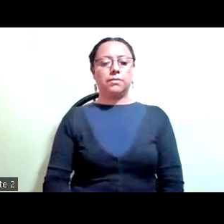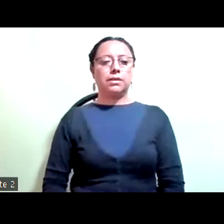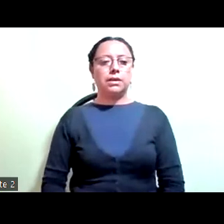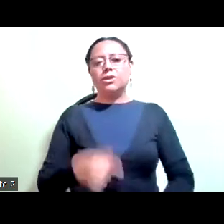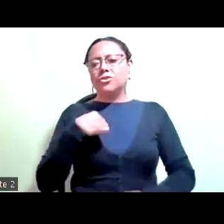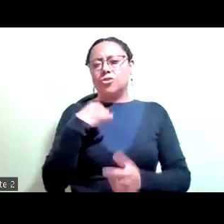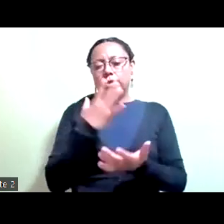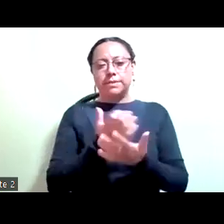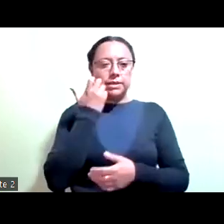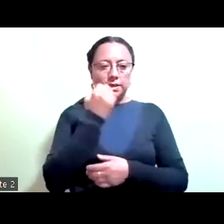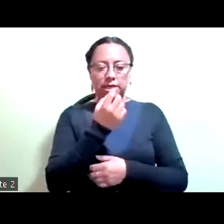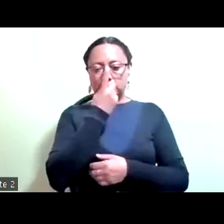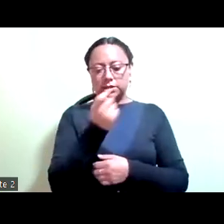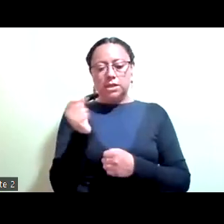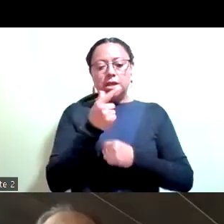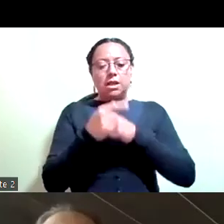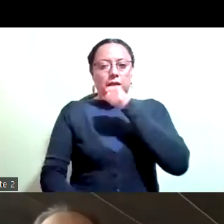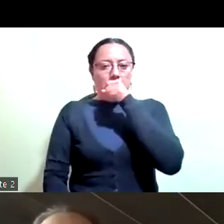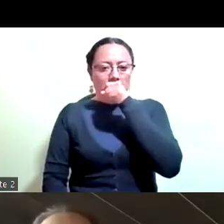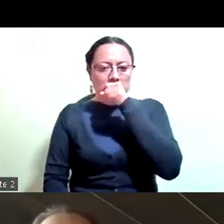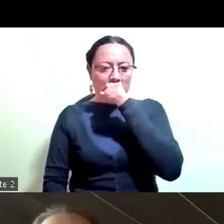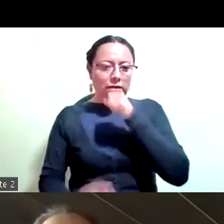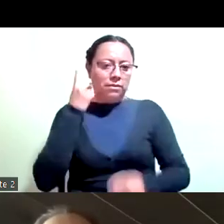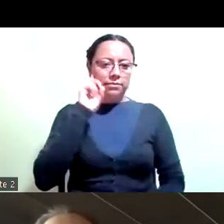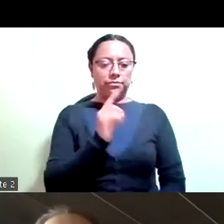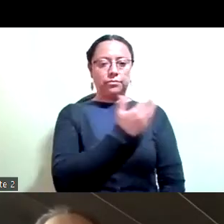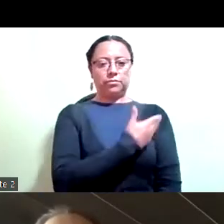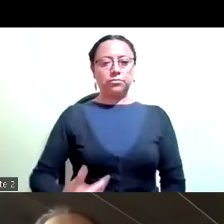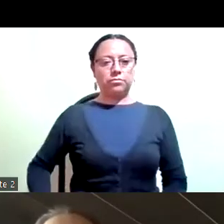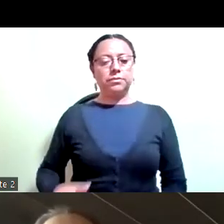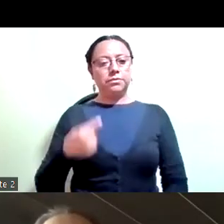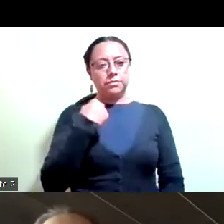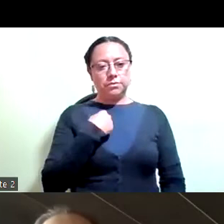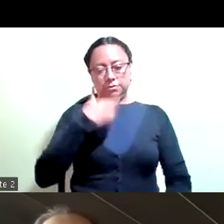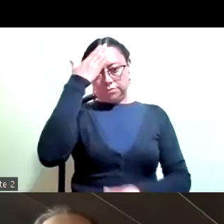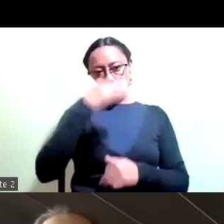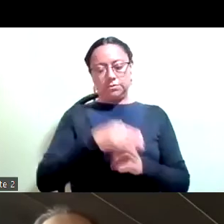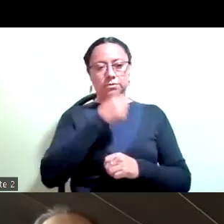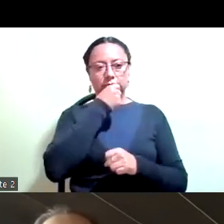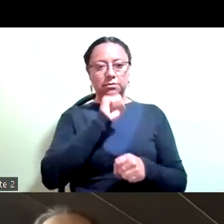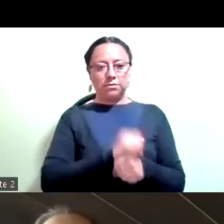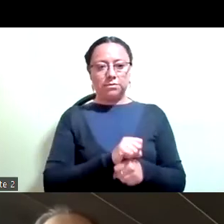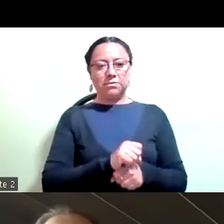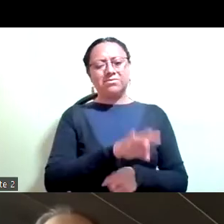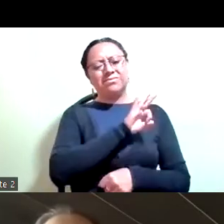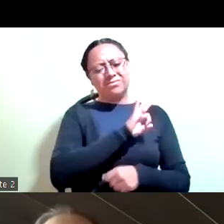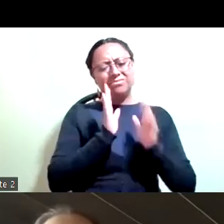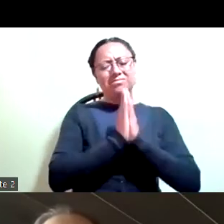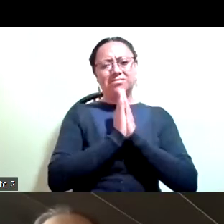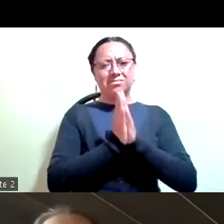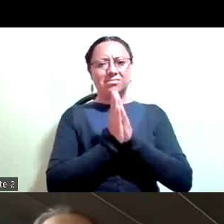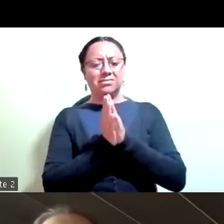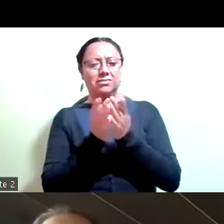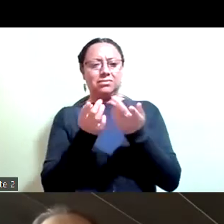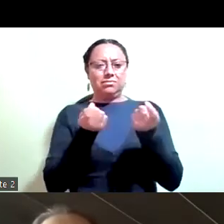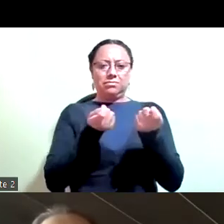una observación, diputada presidenta, yo solicitaría a la Secretaría que se pudiera conducir con respeto a los